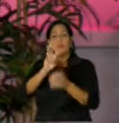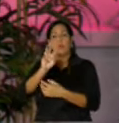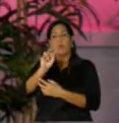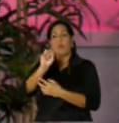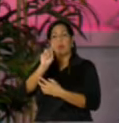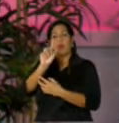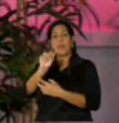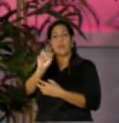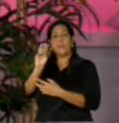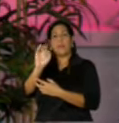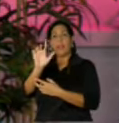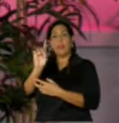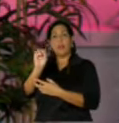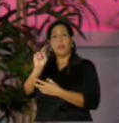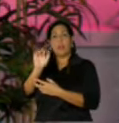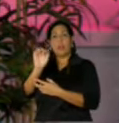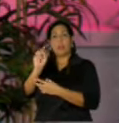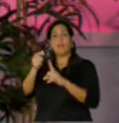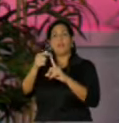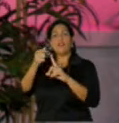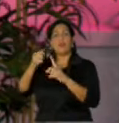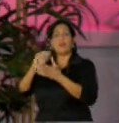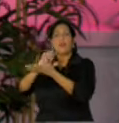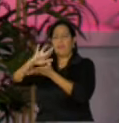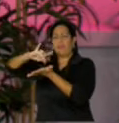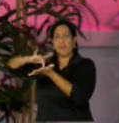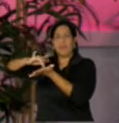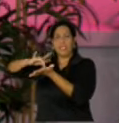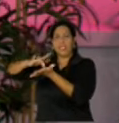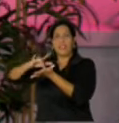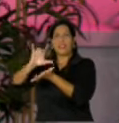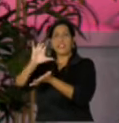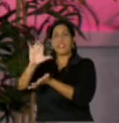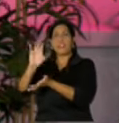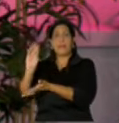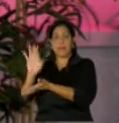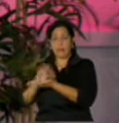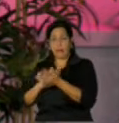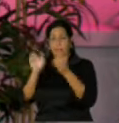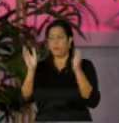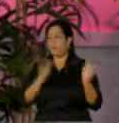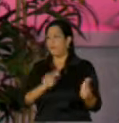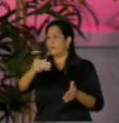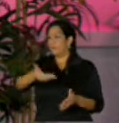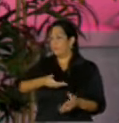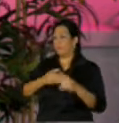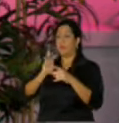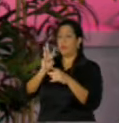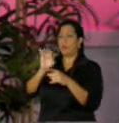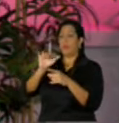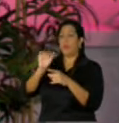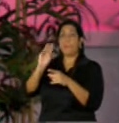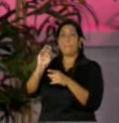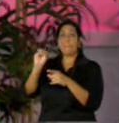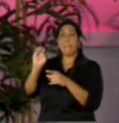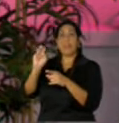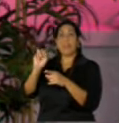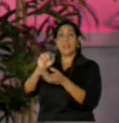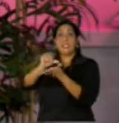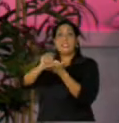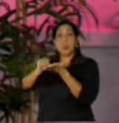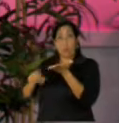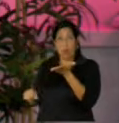Maldonado, quien es la decana de la Escuela de Farmacia del Recinto de Ciencias Médicas. También le damos la bienvenida al doctor William Méndez, cirujano y